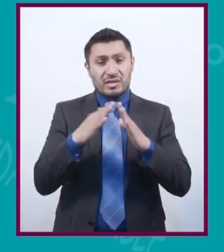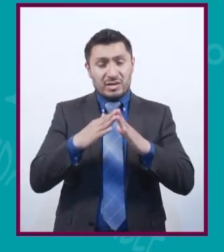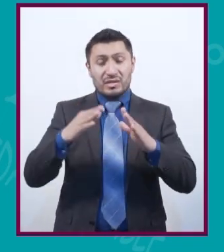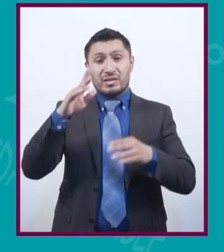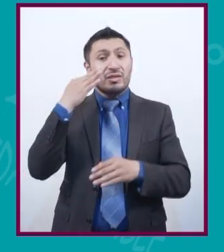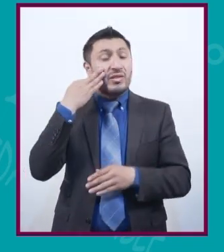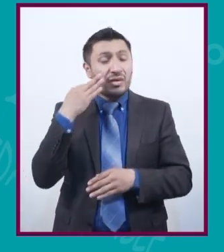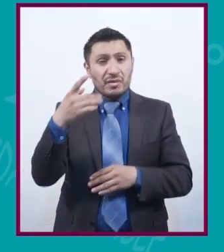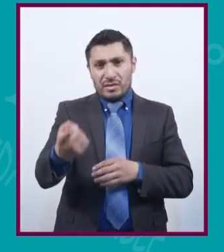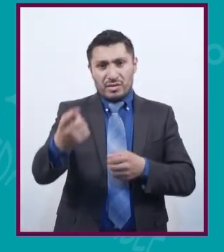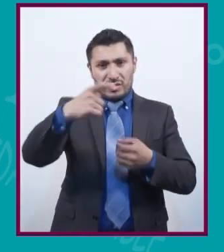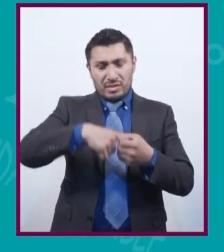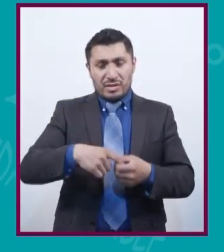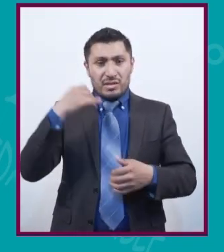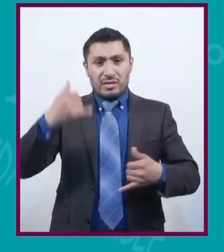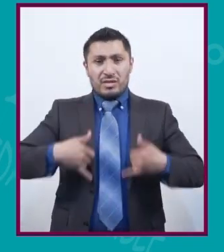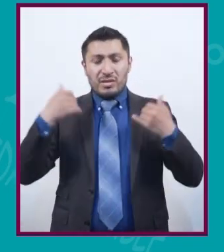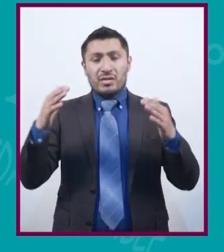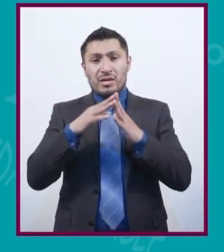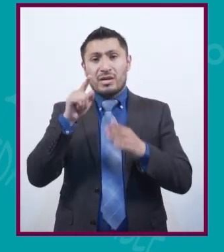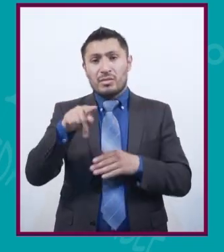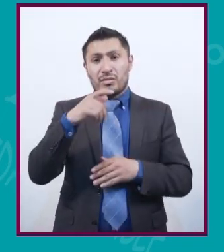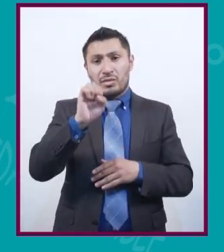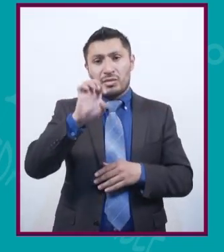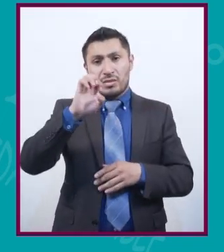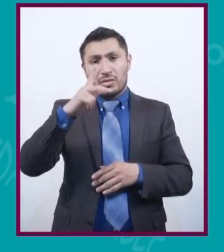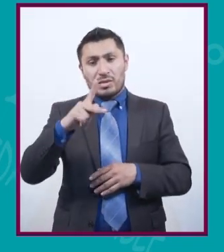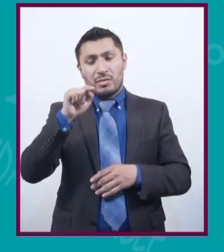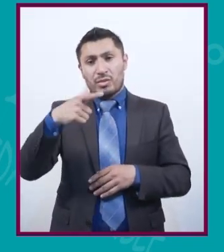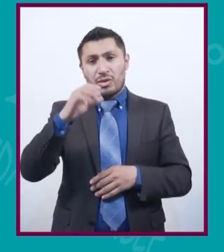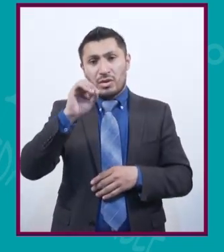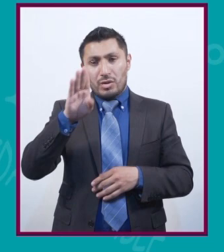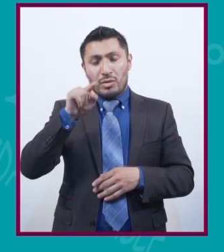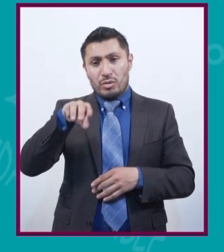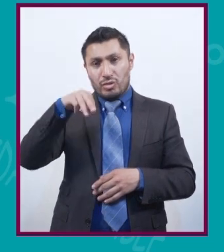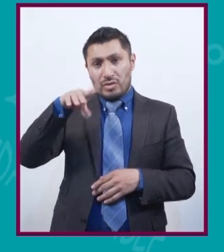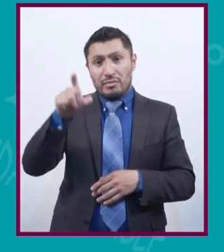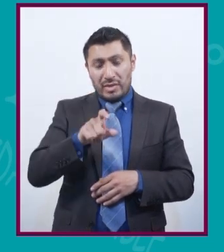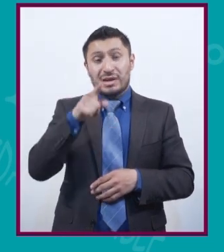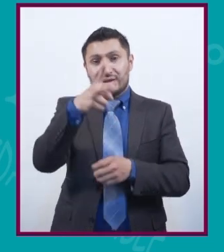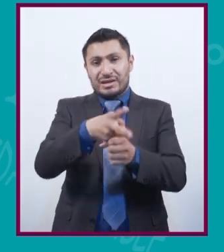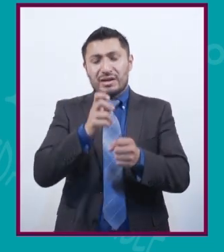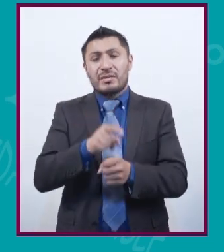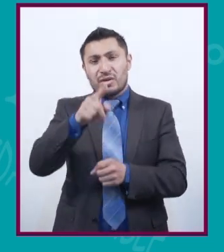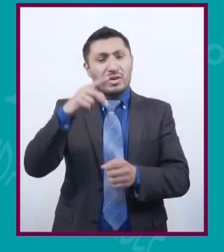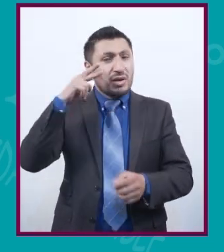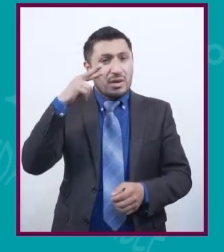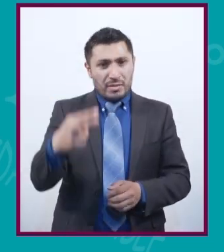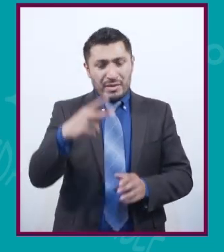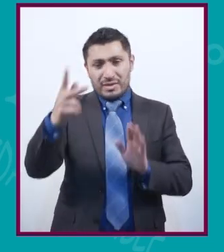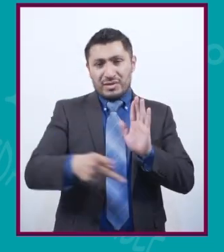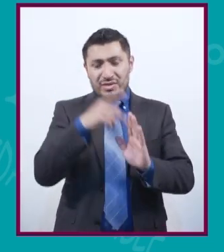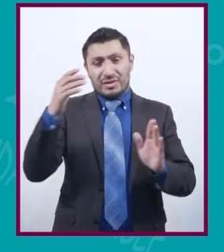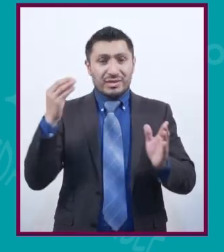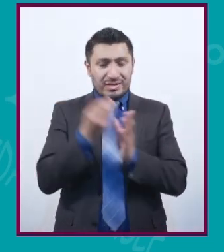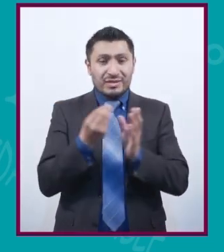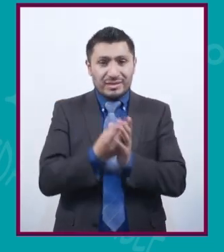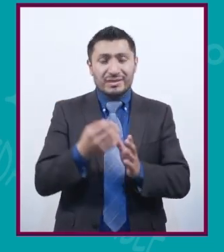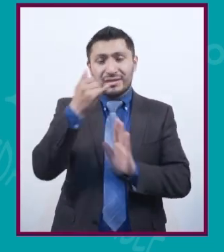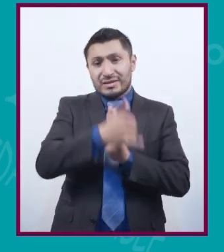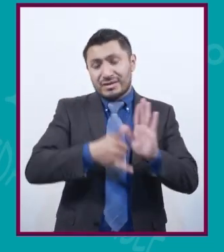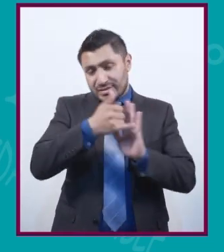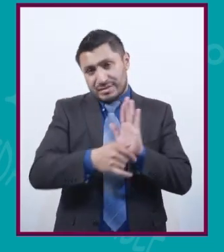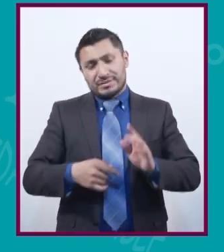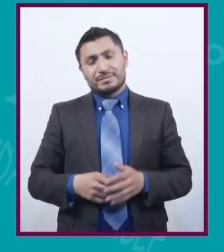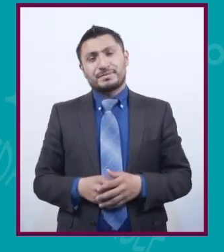de jóvenes en casa en Facebook y visítanos en jóvenes en casa punto sep.gob.mx te invitamos a ver nuevamente